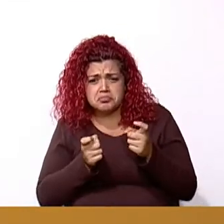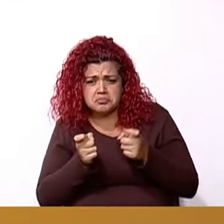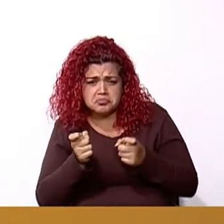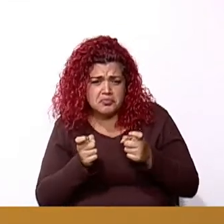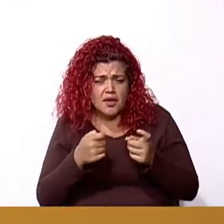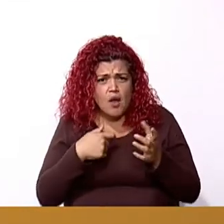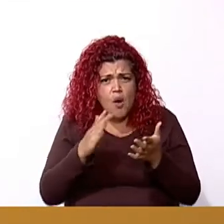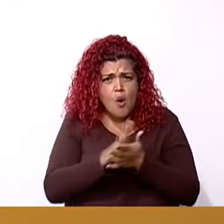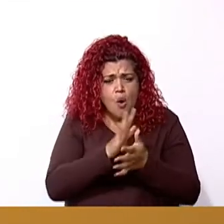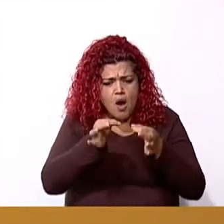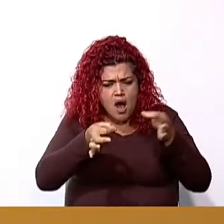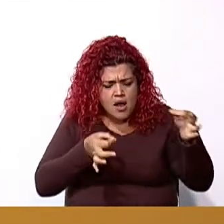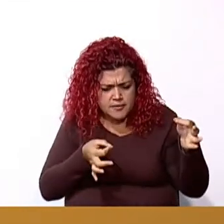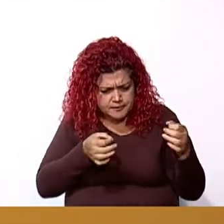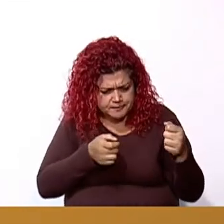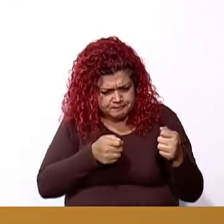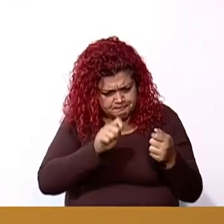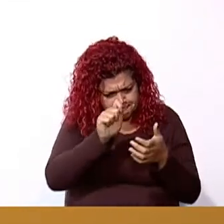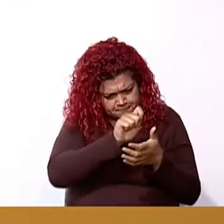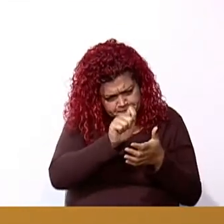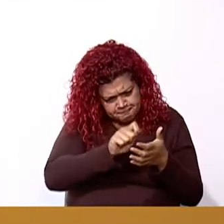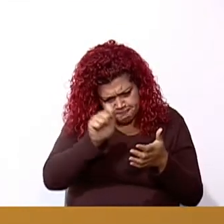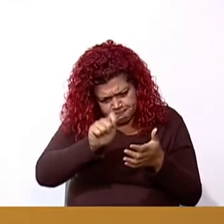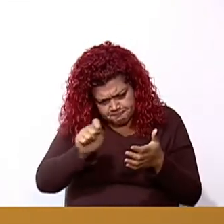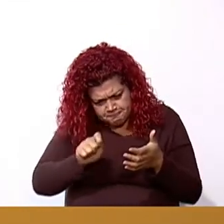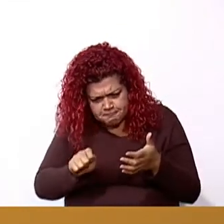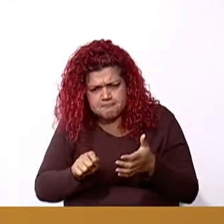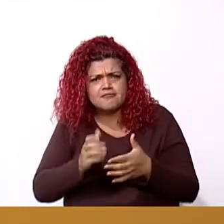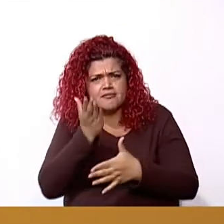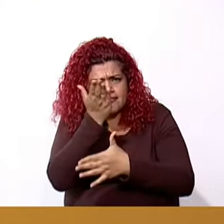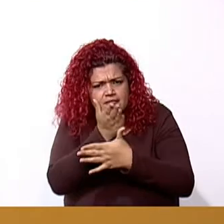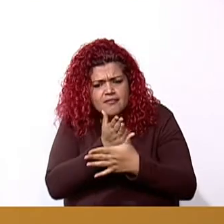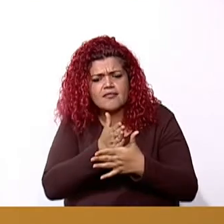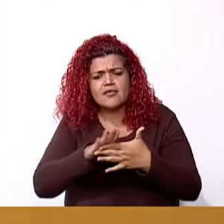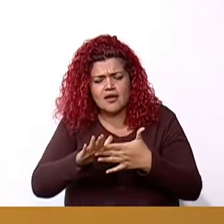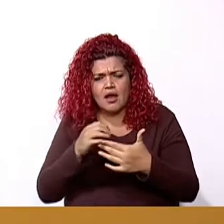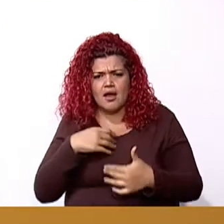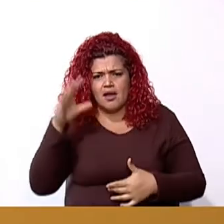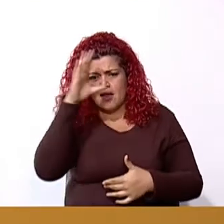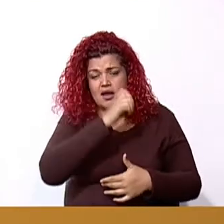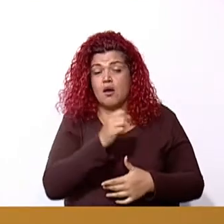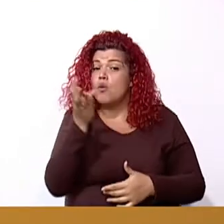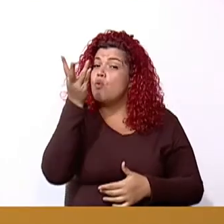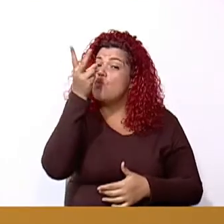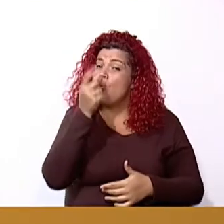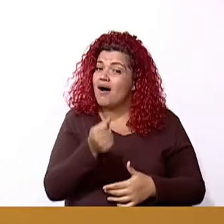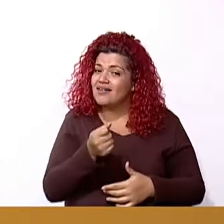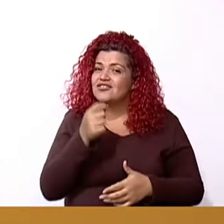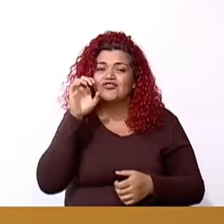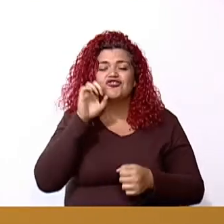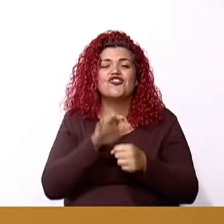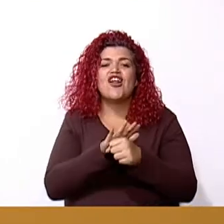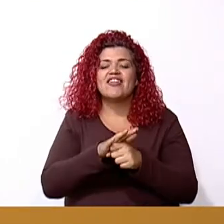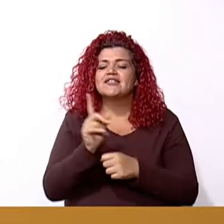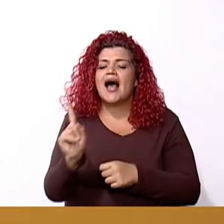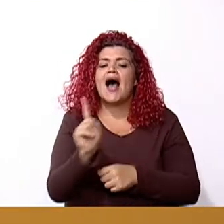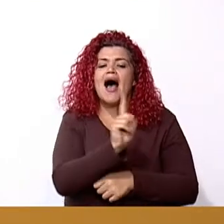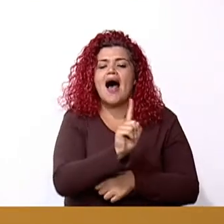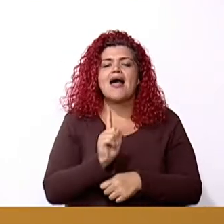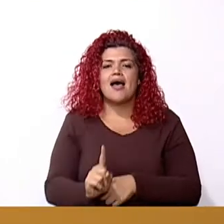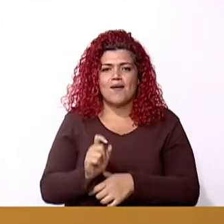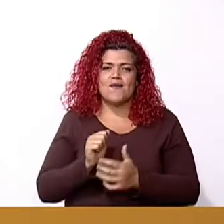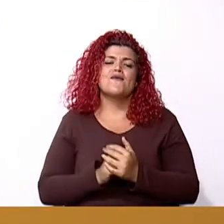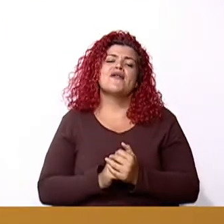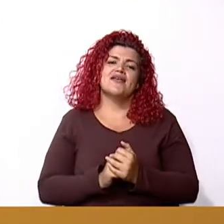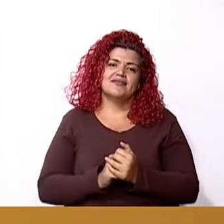una hoja, resuelto la división y darme cuenta cuántos chocolates les correspondía a cada una de